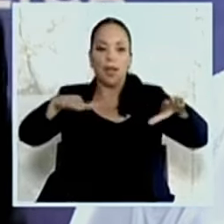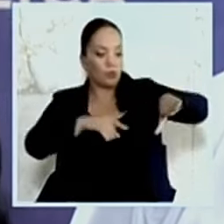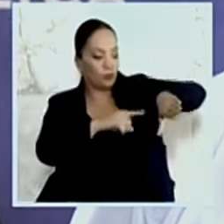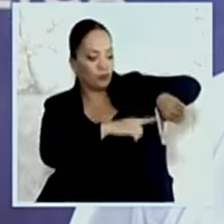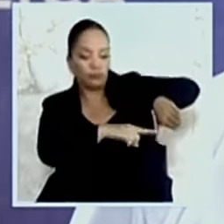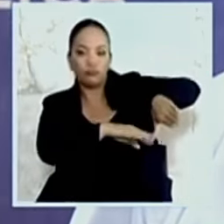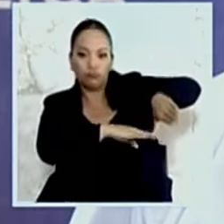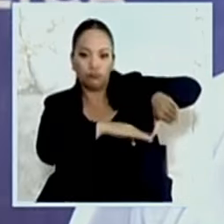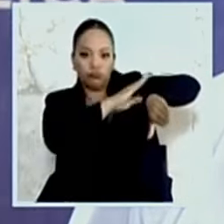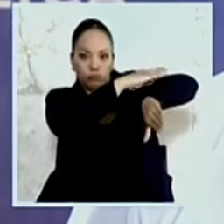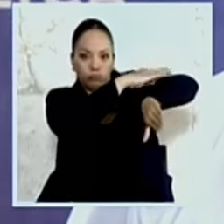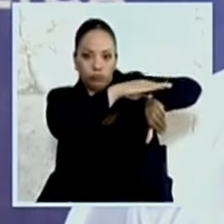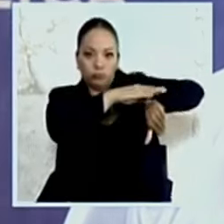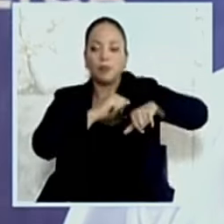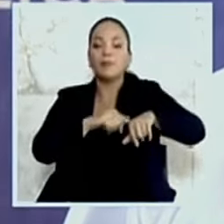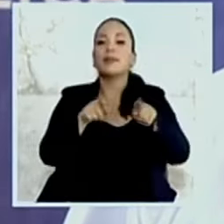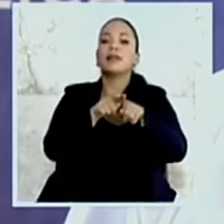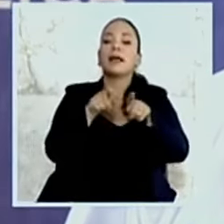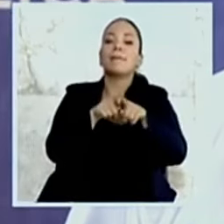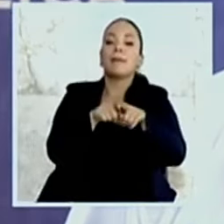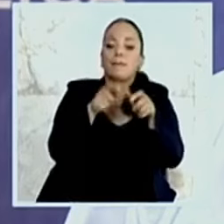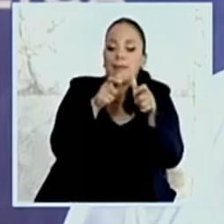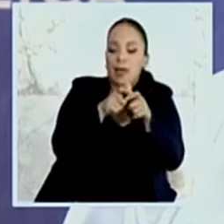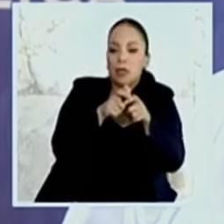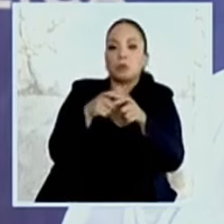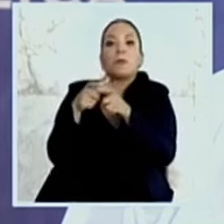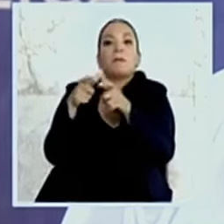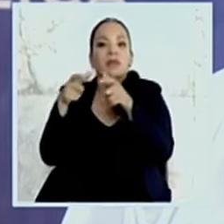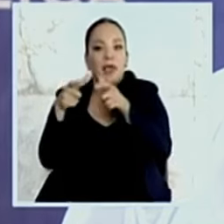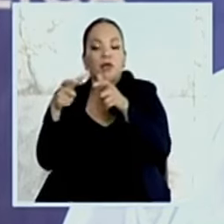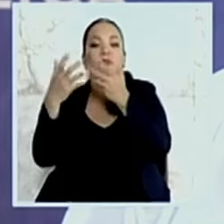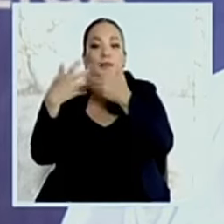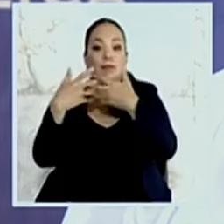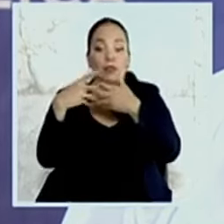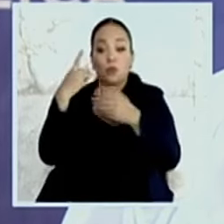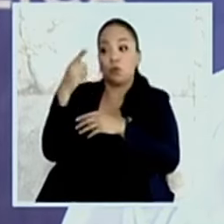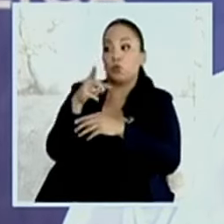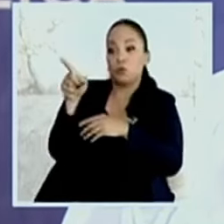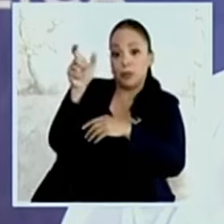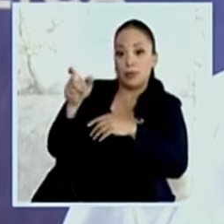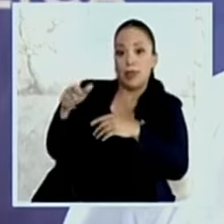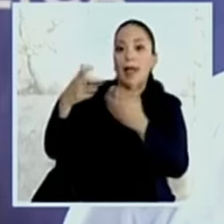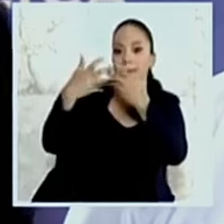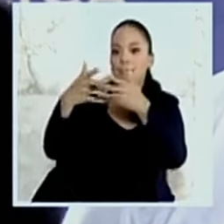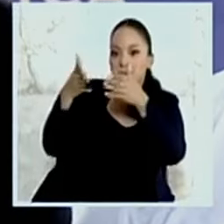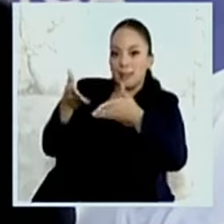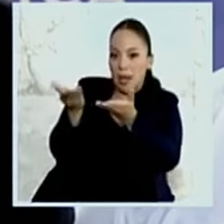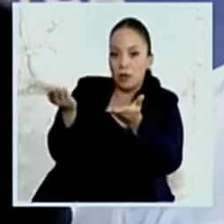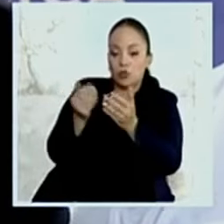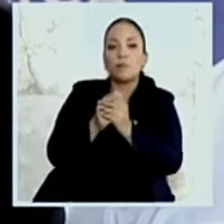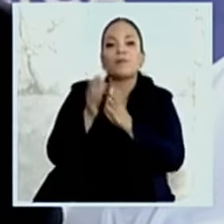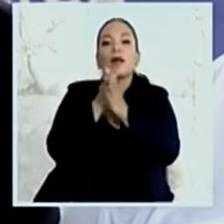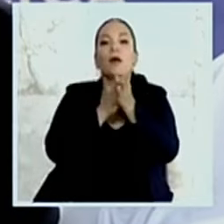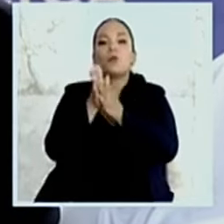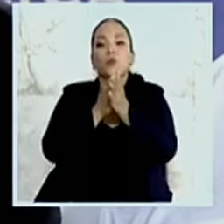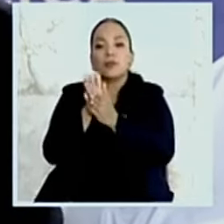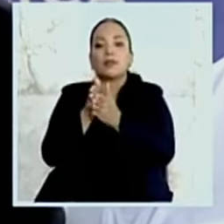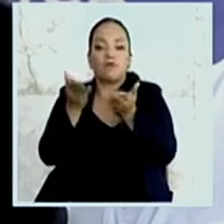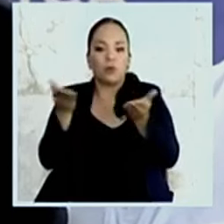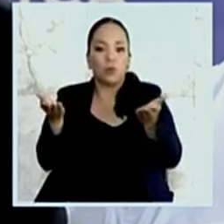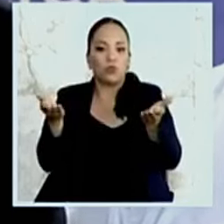es la capacidad de grandes y pequeños empresarios, porque eso es lo que son ustedes, empresarios, de aprovechar ese